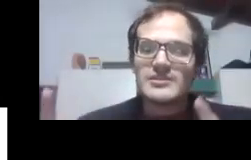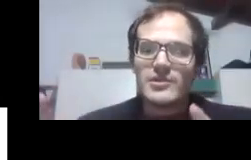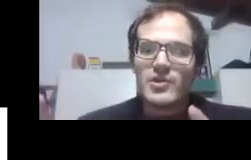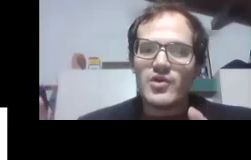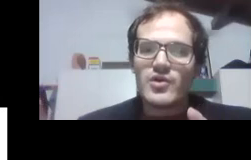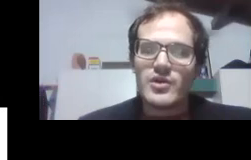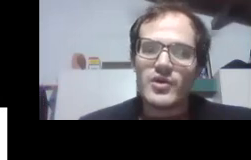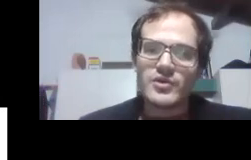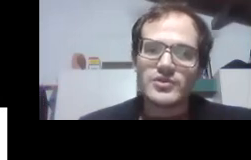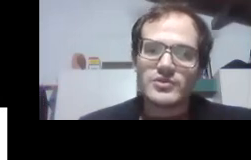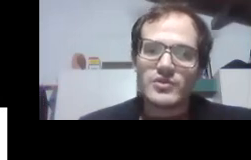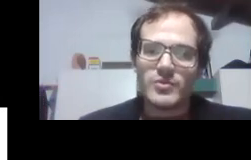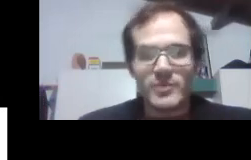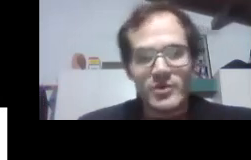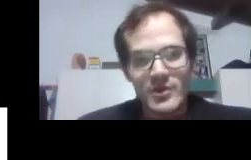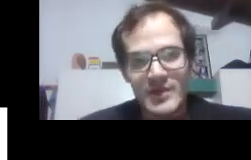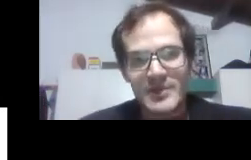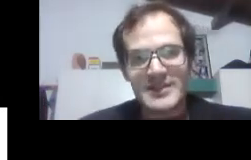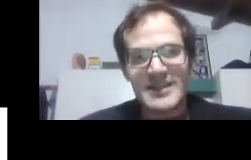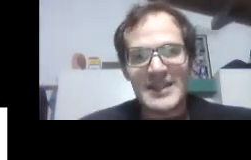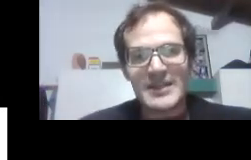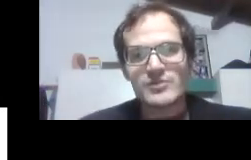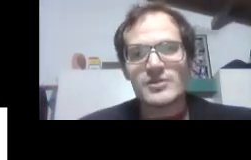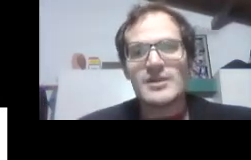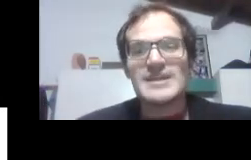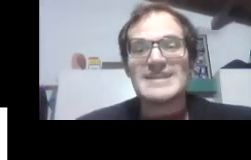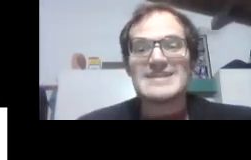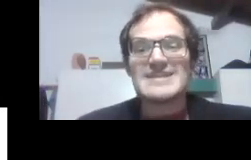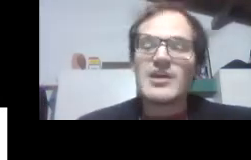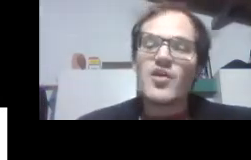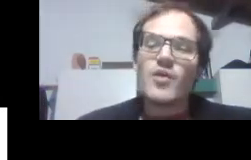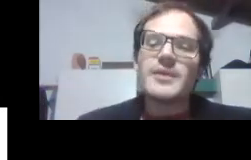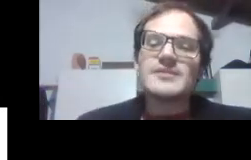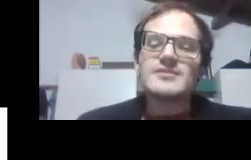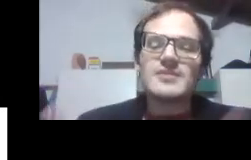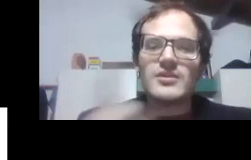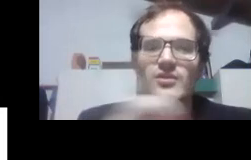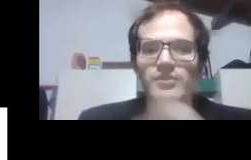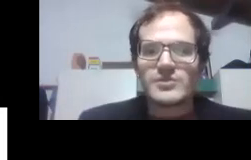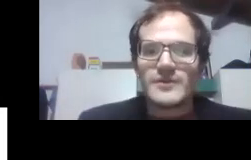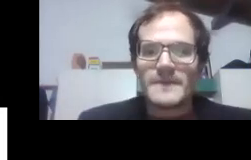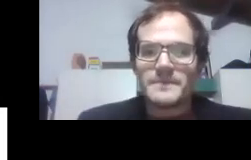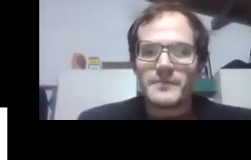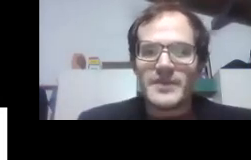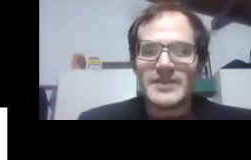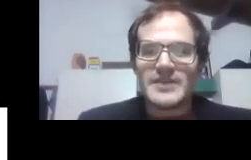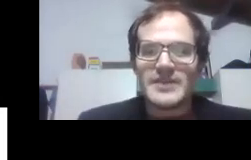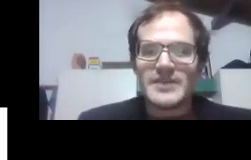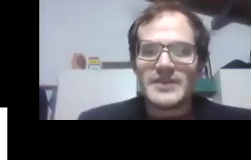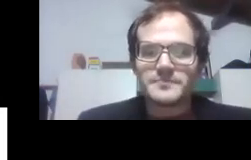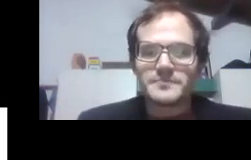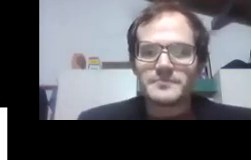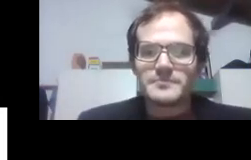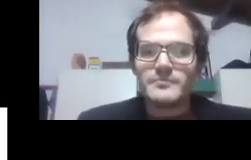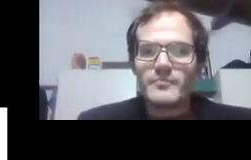Entonces, los criollos, o por lo menos una buena partida de ellos, salen convencidos de